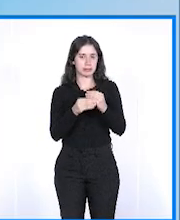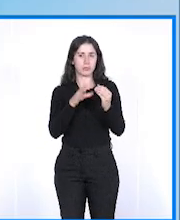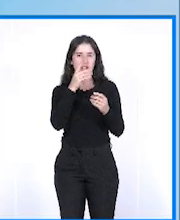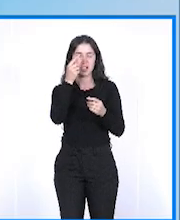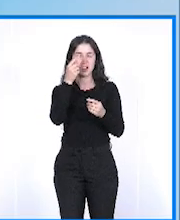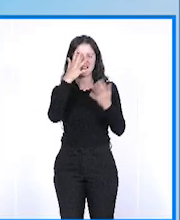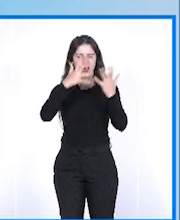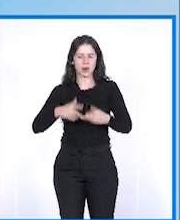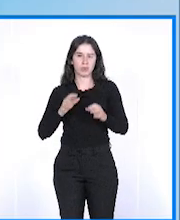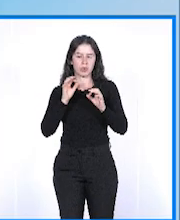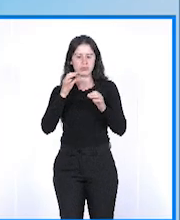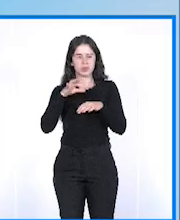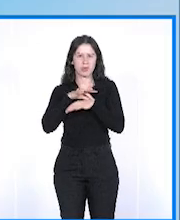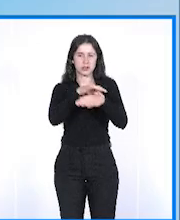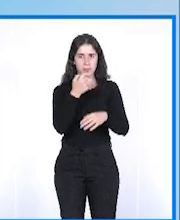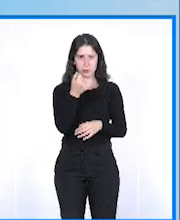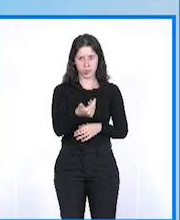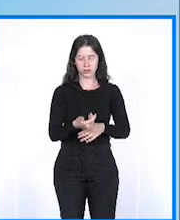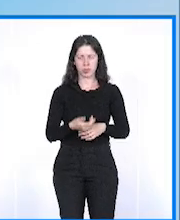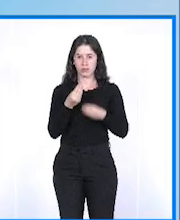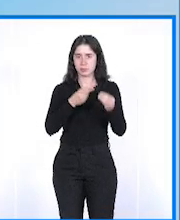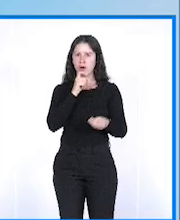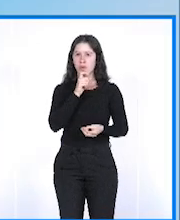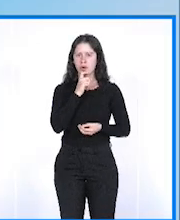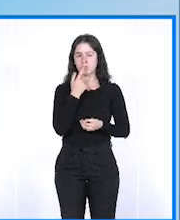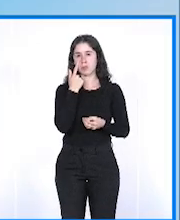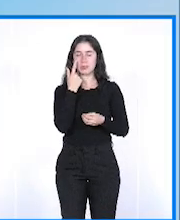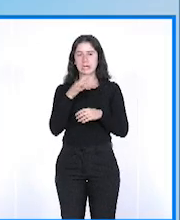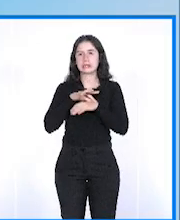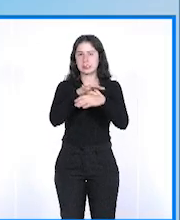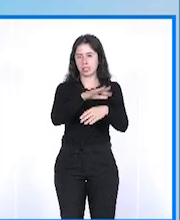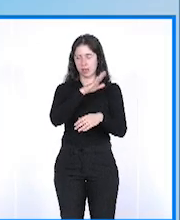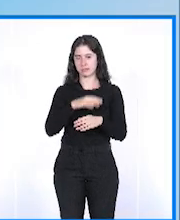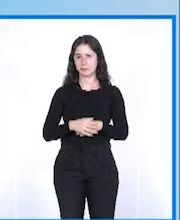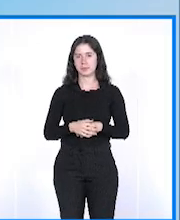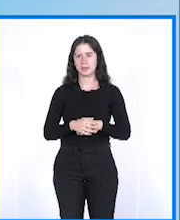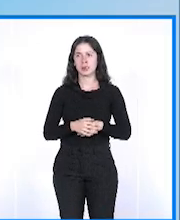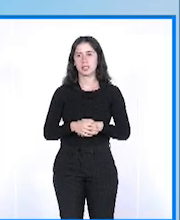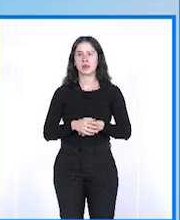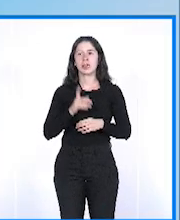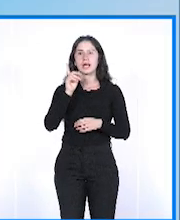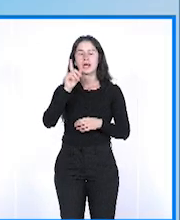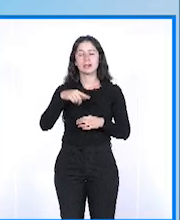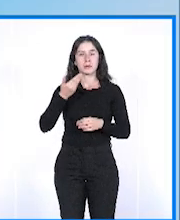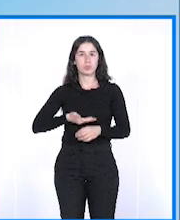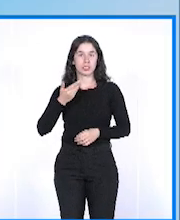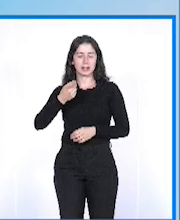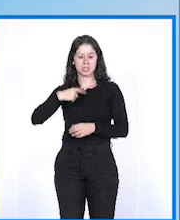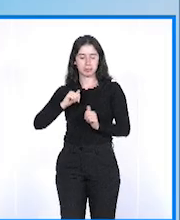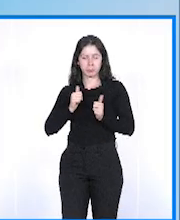Eh pues cómo se podían asignar esos Entonces como una guía y después una cosa muy importante que teníamos claro desde el